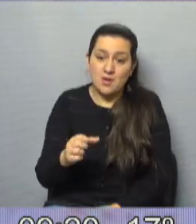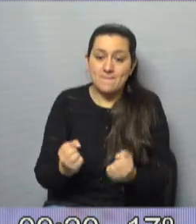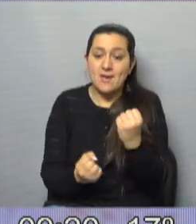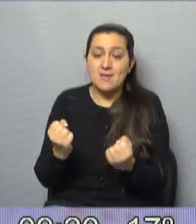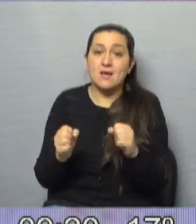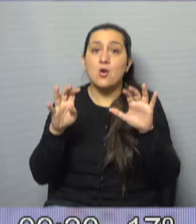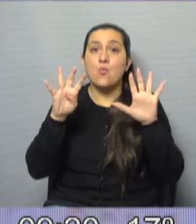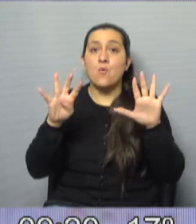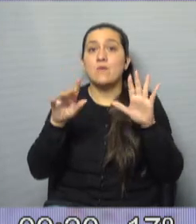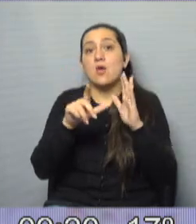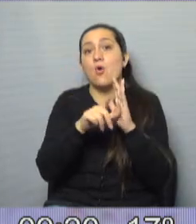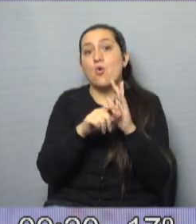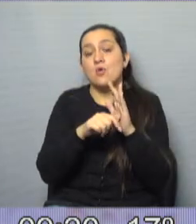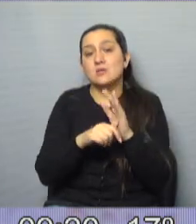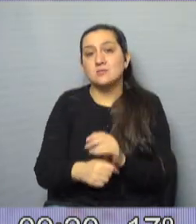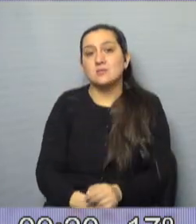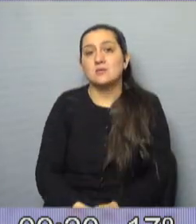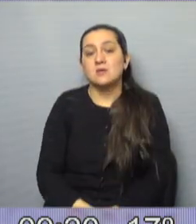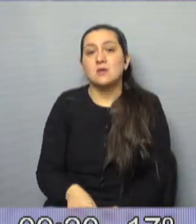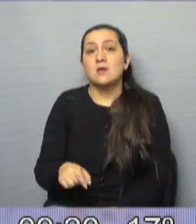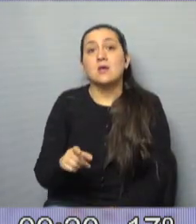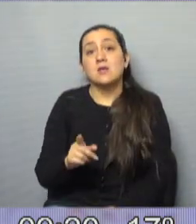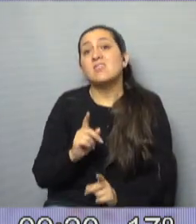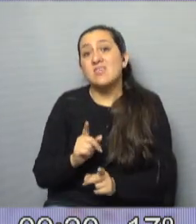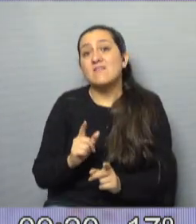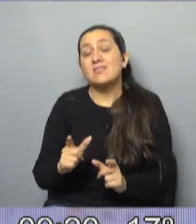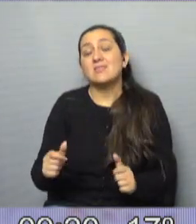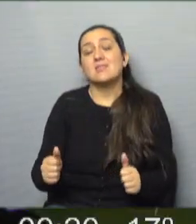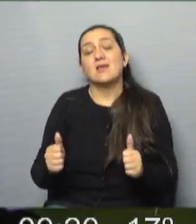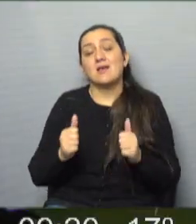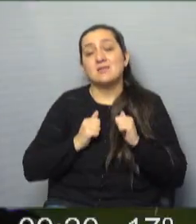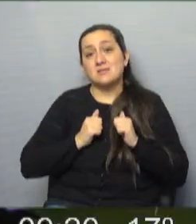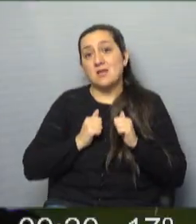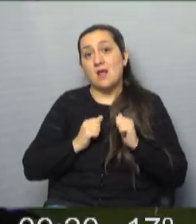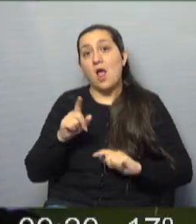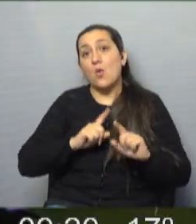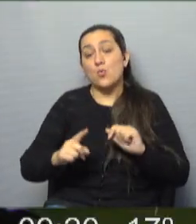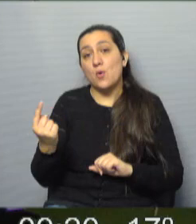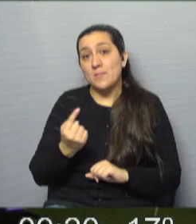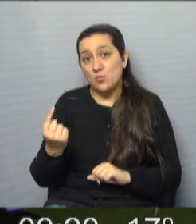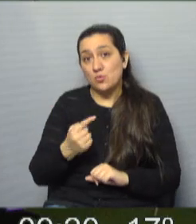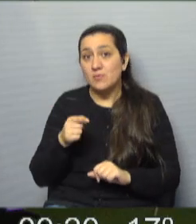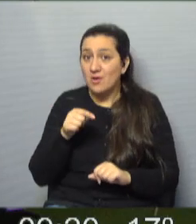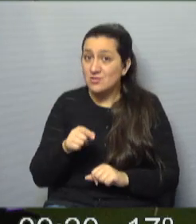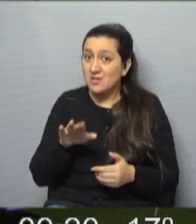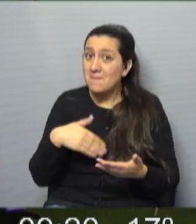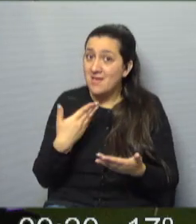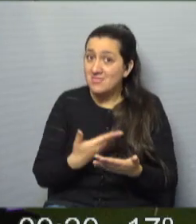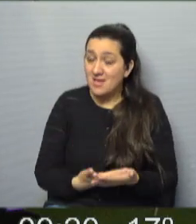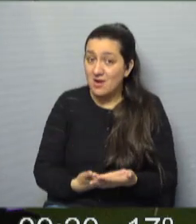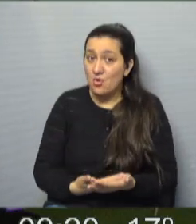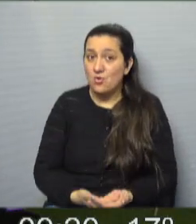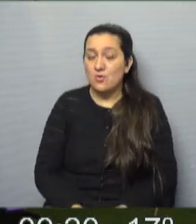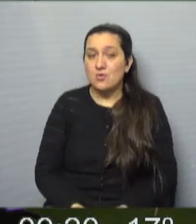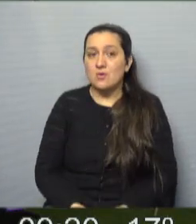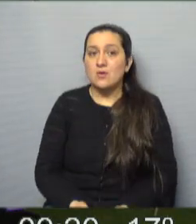durante 9 horas, y tienen determinados minutos para descansar. Uh-huh. Pero eso es que plantearlo muy bien en las aplicaciones. Para eso la aplicación tiene